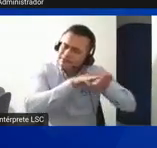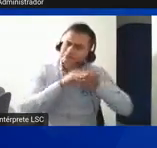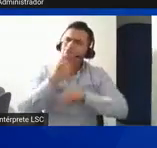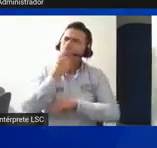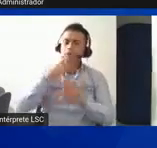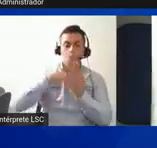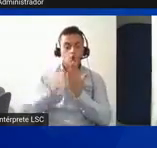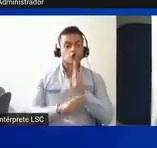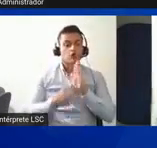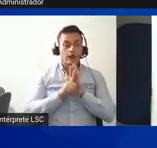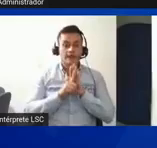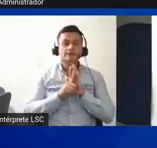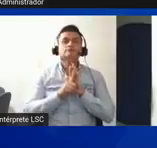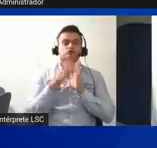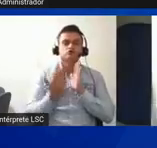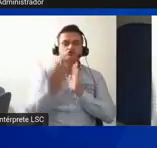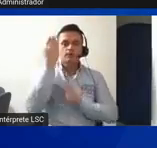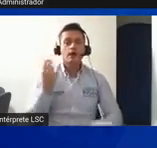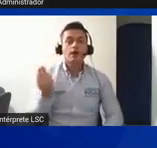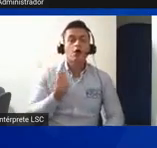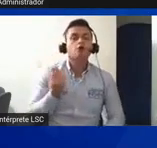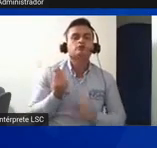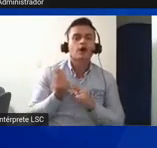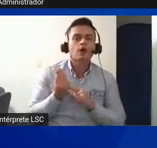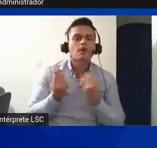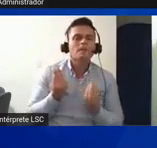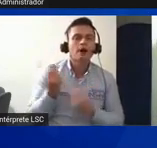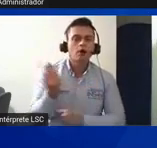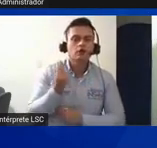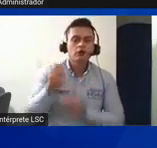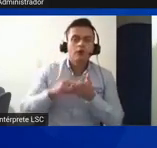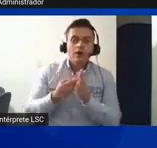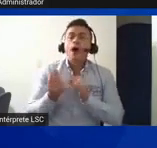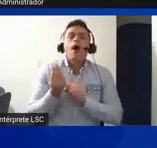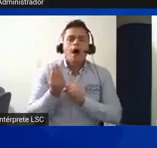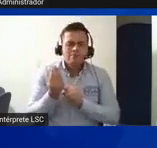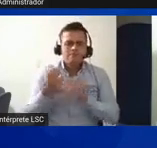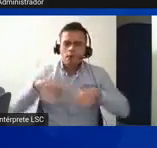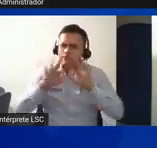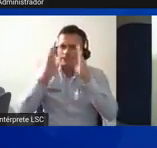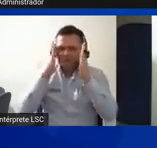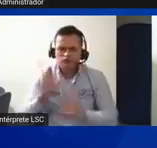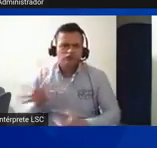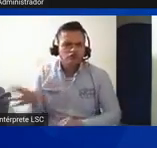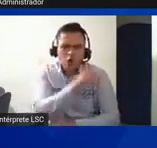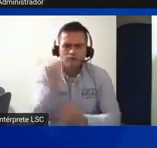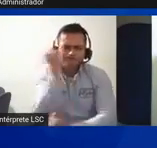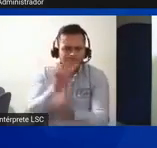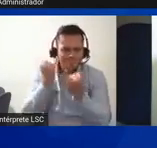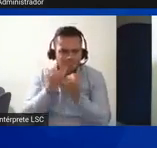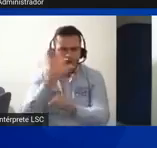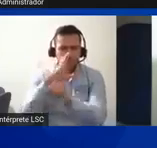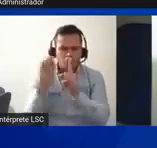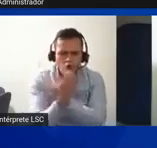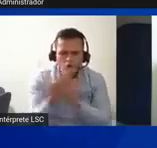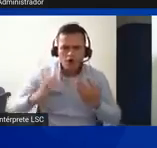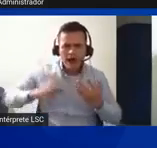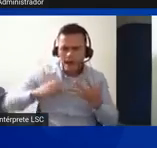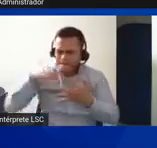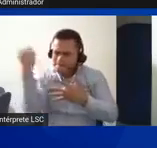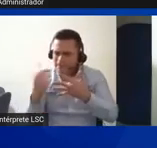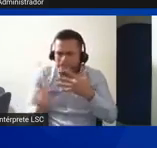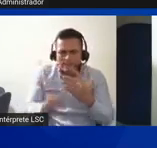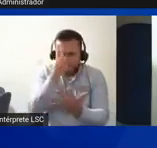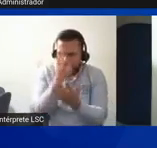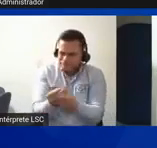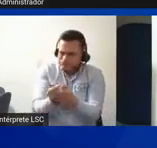este consejo pues se tengan en cuenta todas las identidades culturales, sociales, particulares de cada región. Eso,